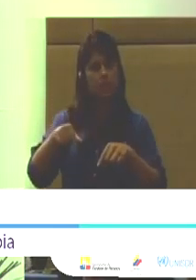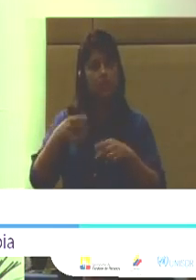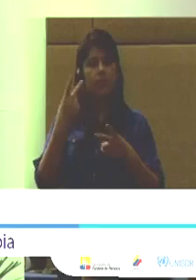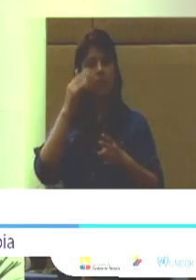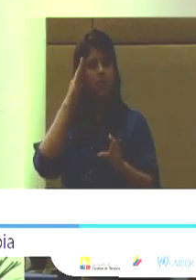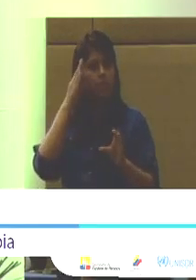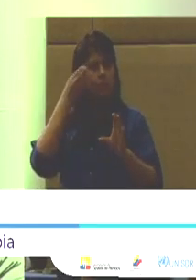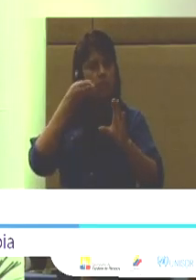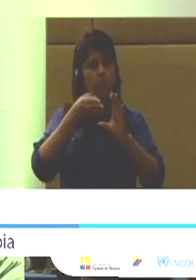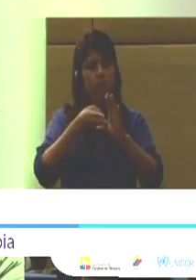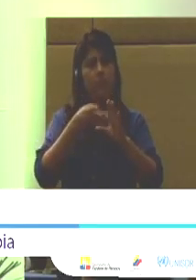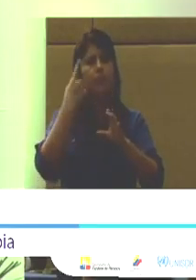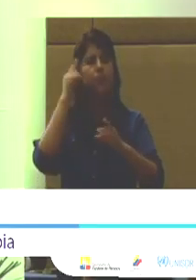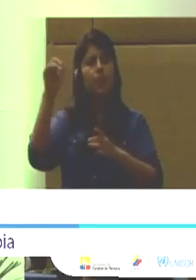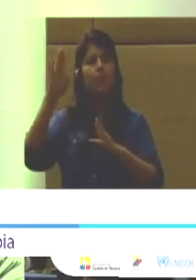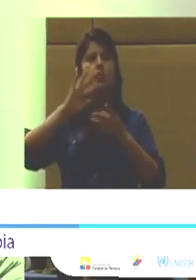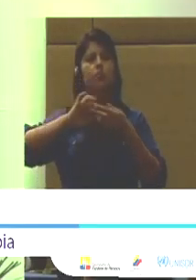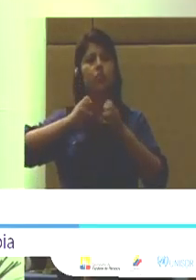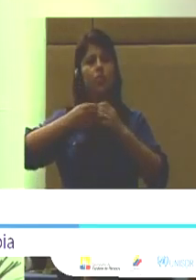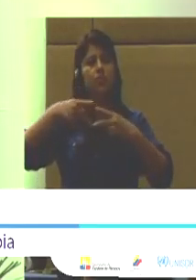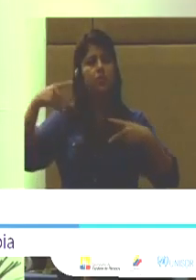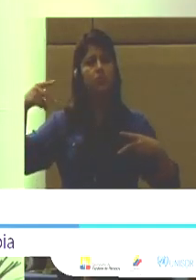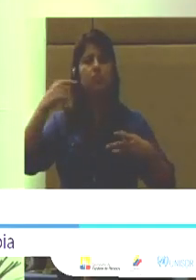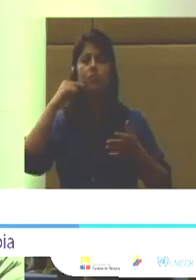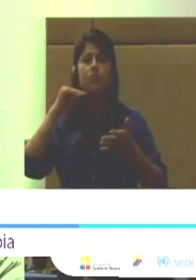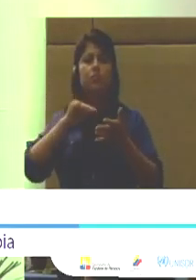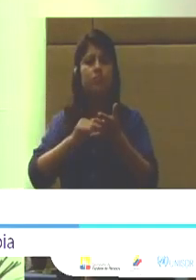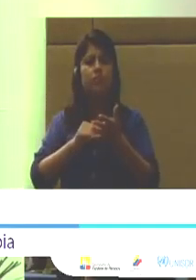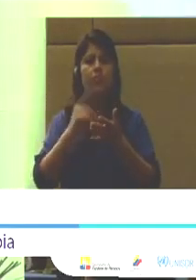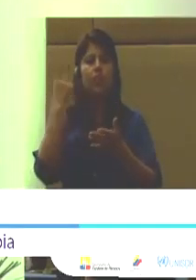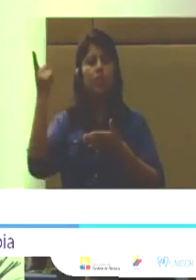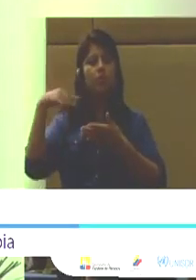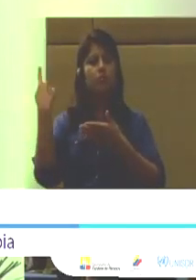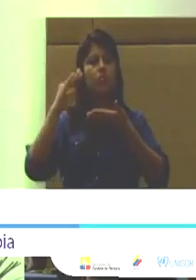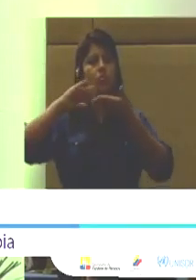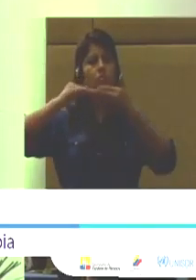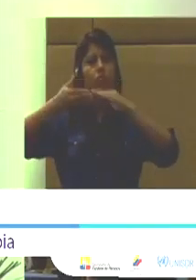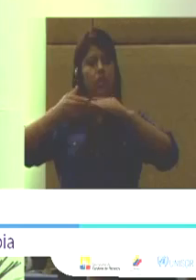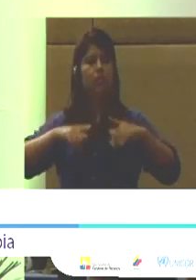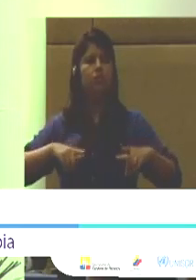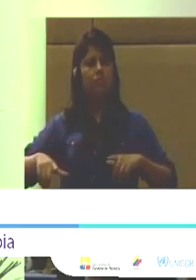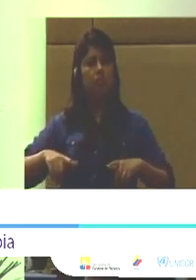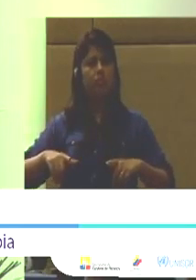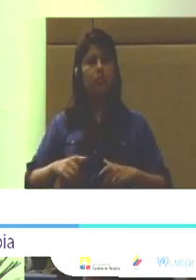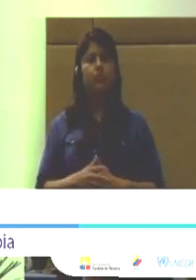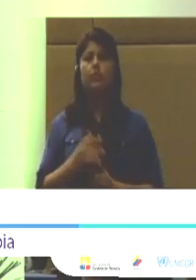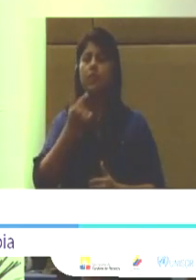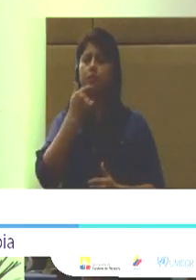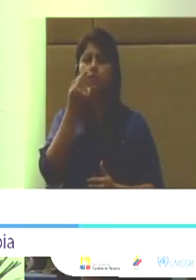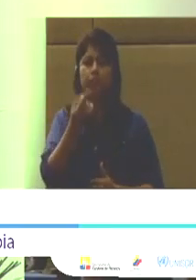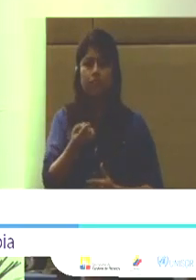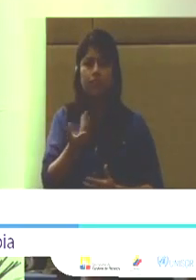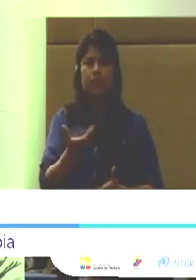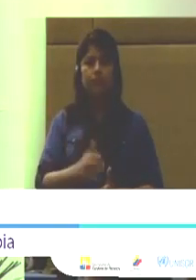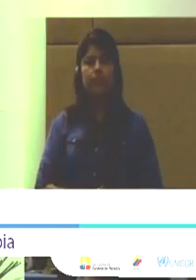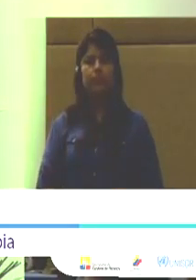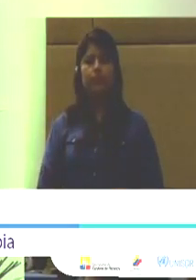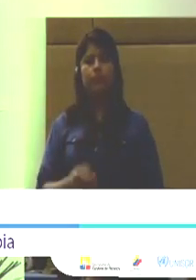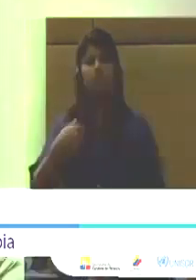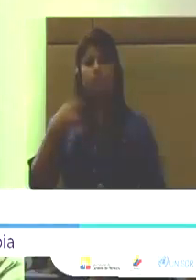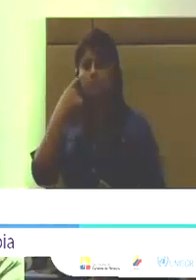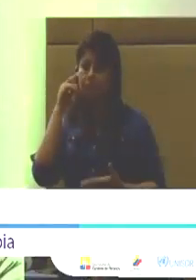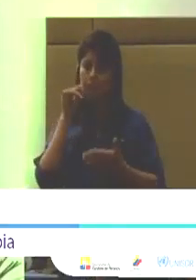enfocado a la problemática de las comunidades locales, es decir,